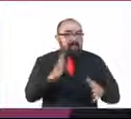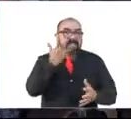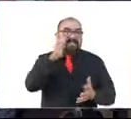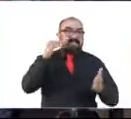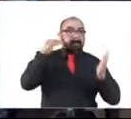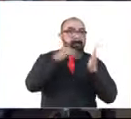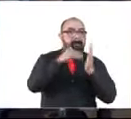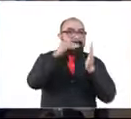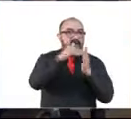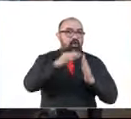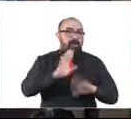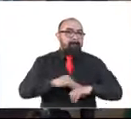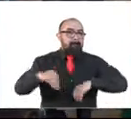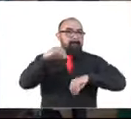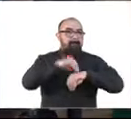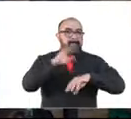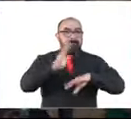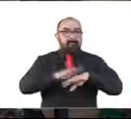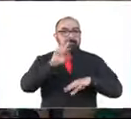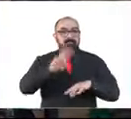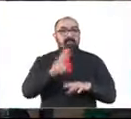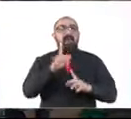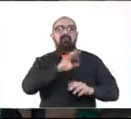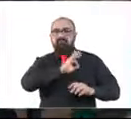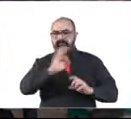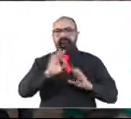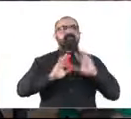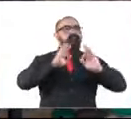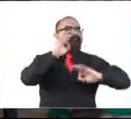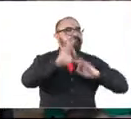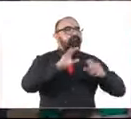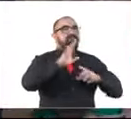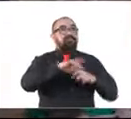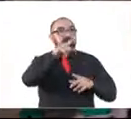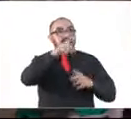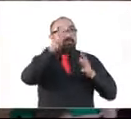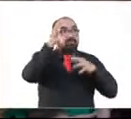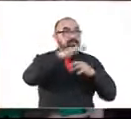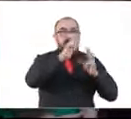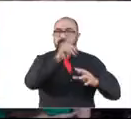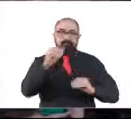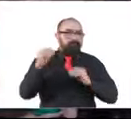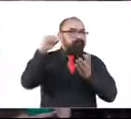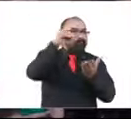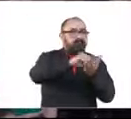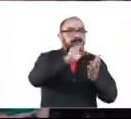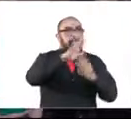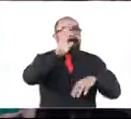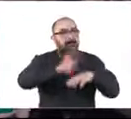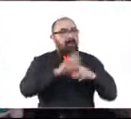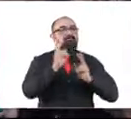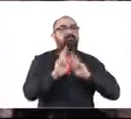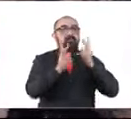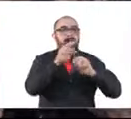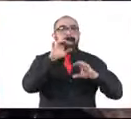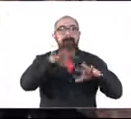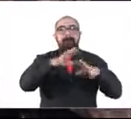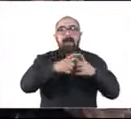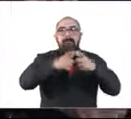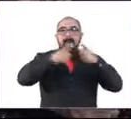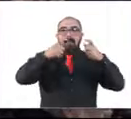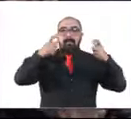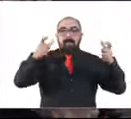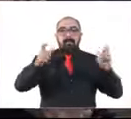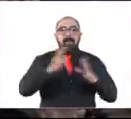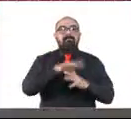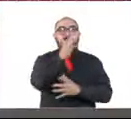millones y eso nos permite reforestar el suelo de conservación, pero también la parte urbana de la ciudad. El